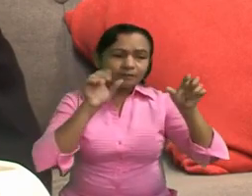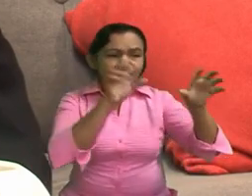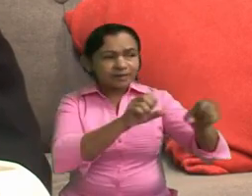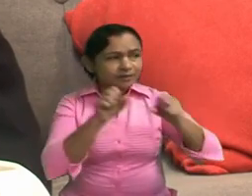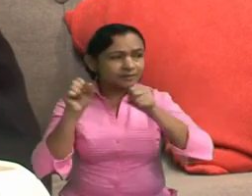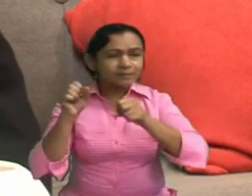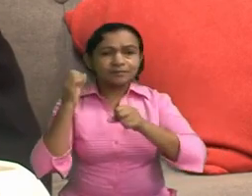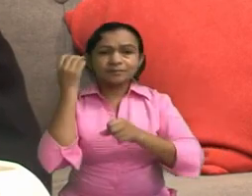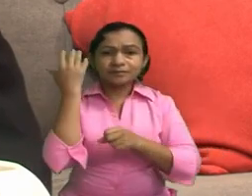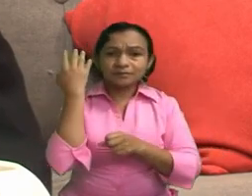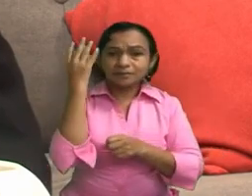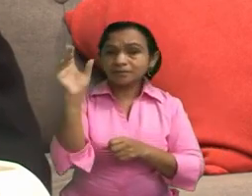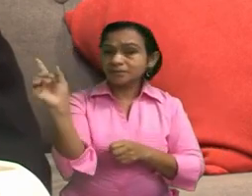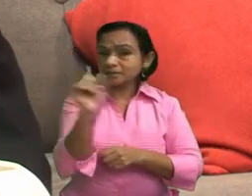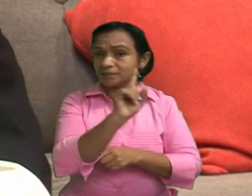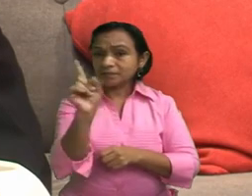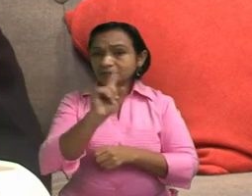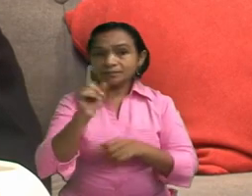porque al final,